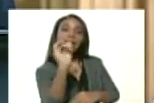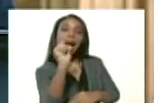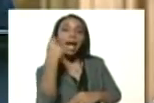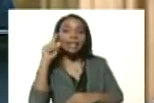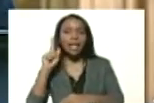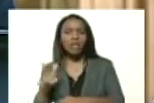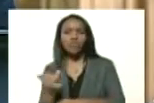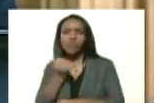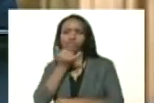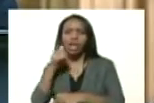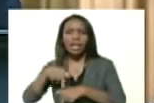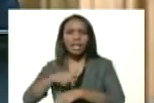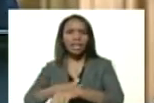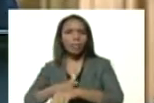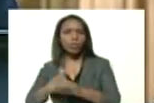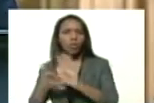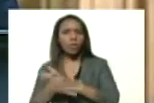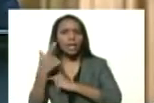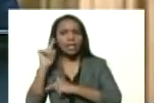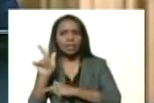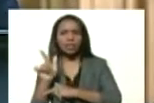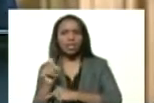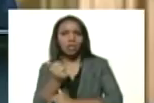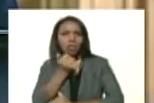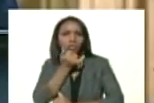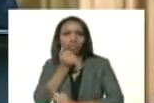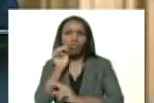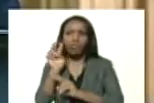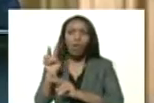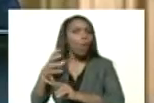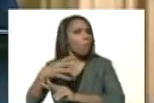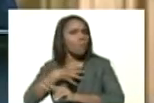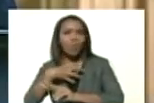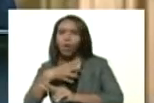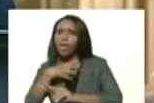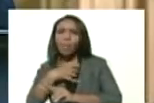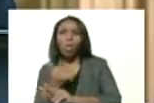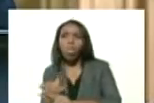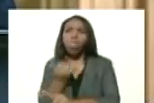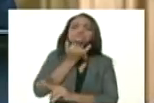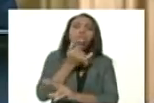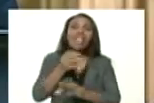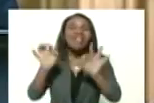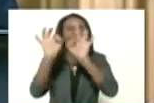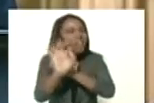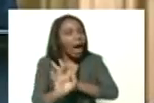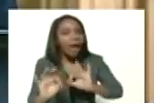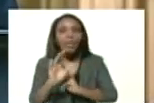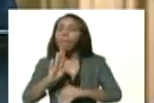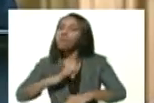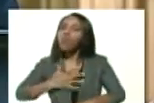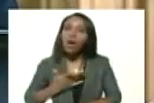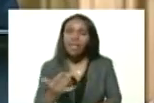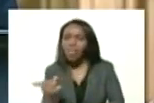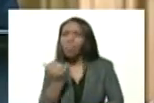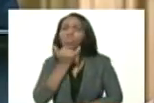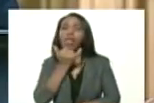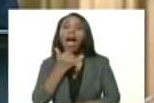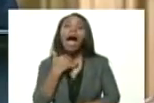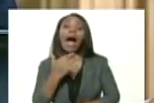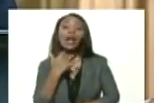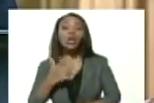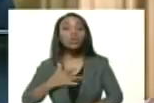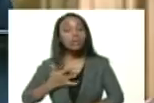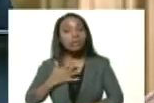época es un error que no podemos cometer nadie lo puede cometer el que tenga algún síntoma de